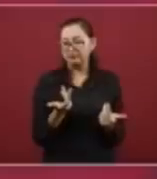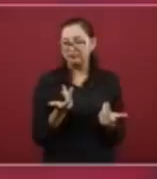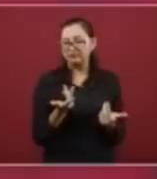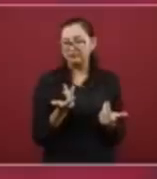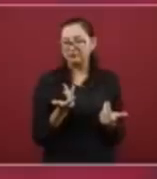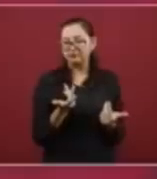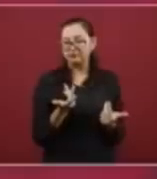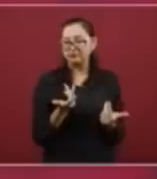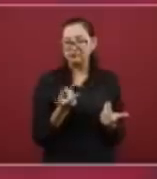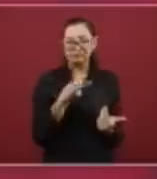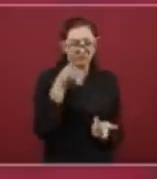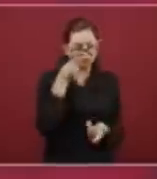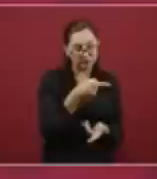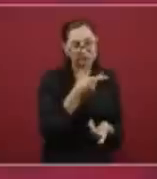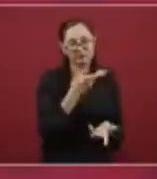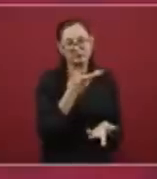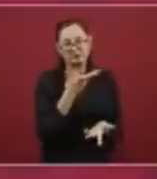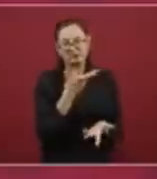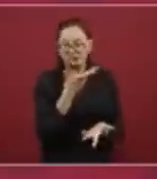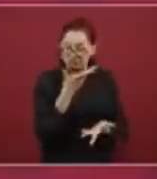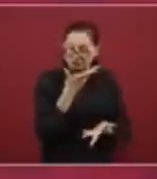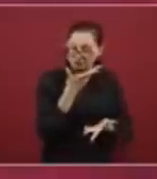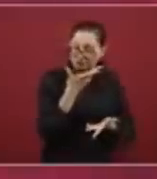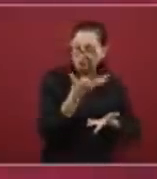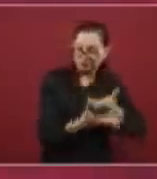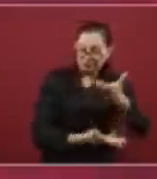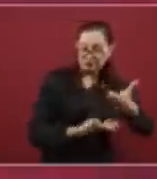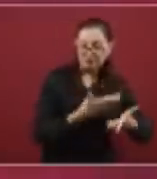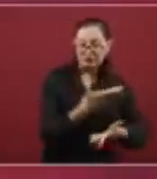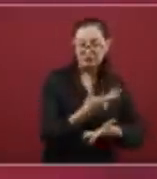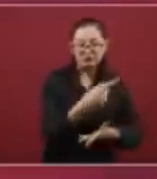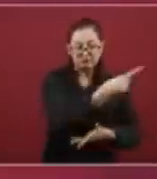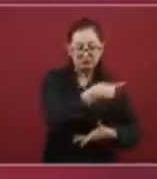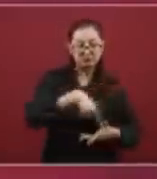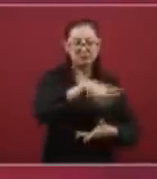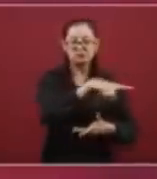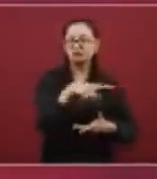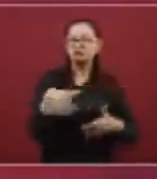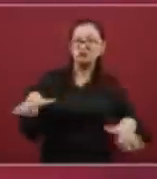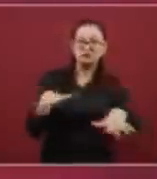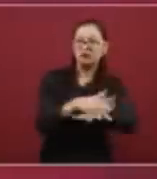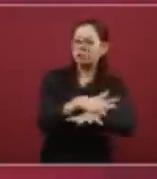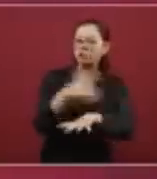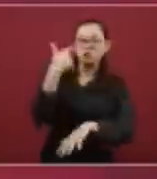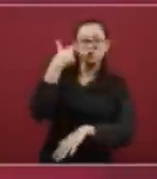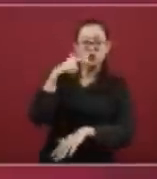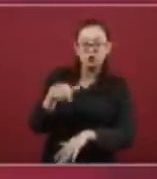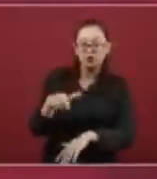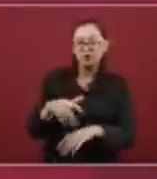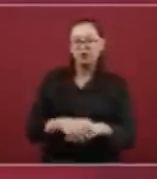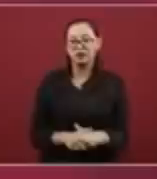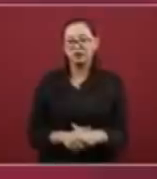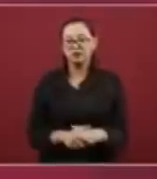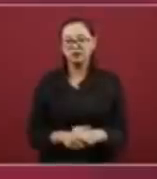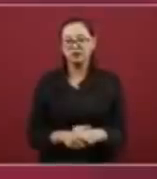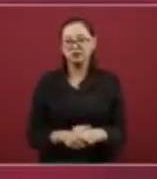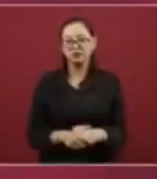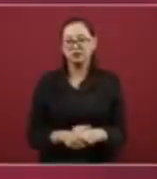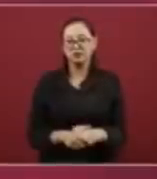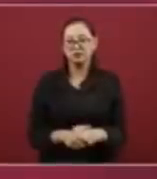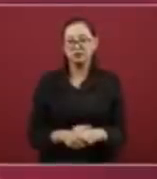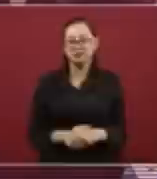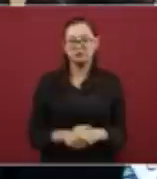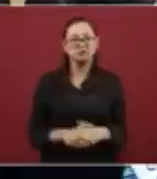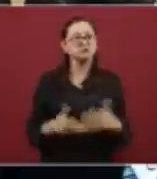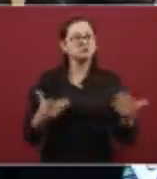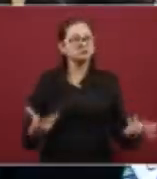estás al servicio de los que no quieren que en el país haya un cambio, que fuiste siempre aplaudidor,